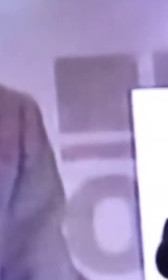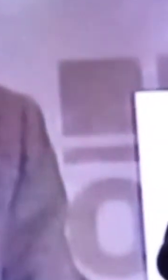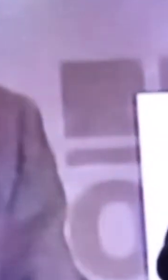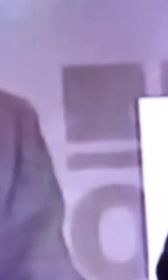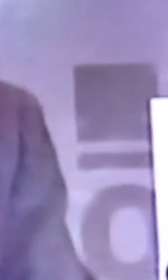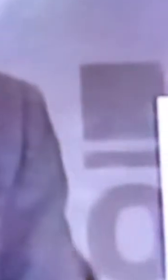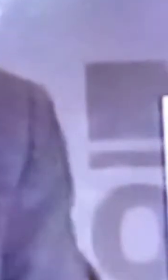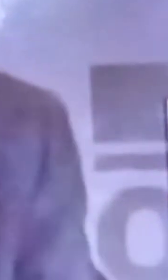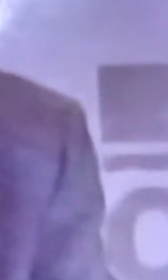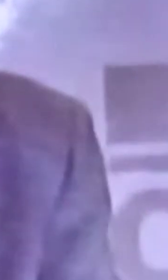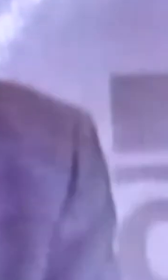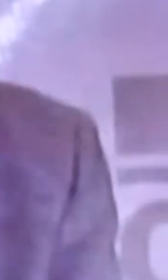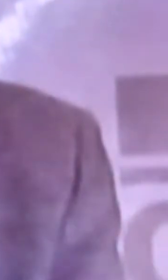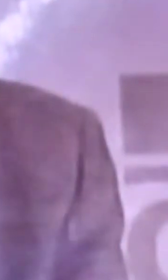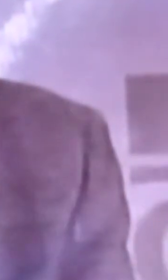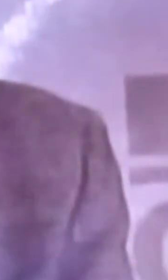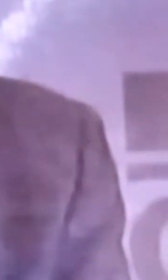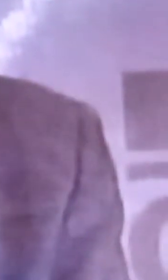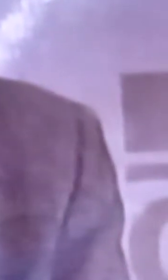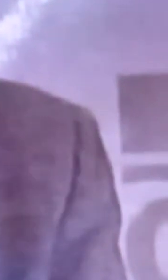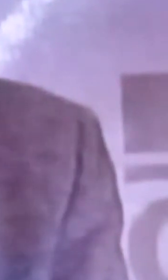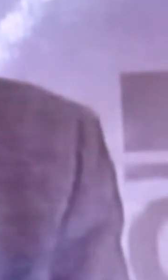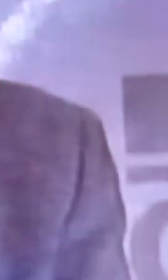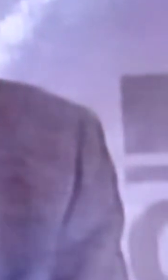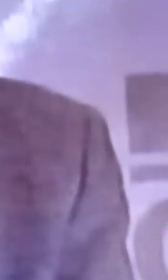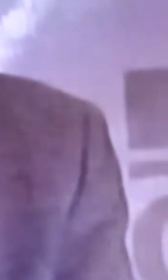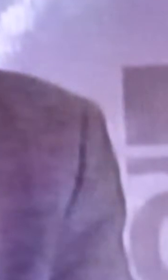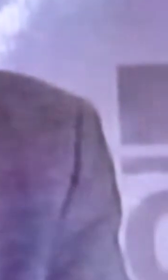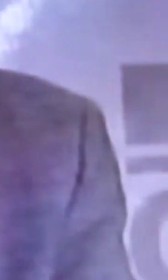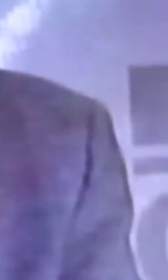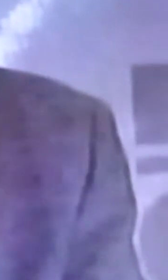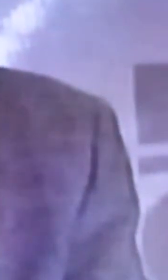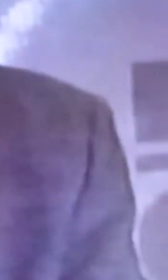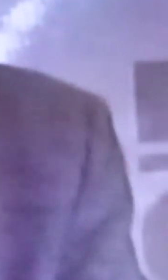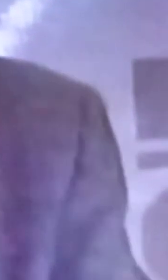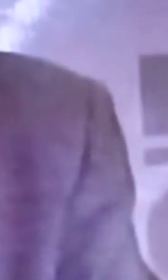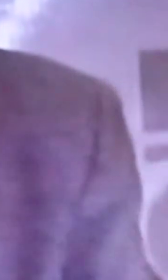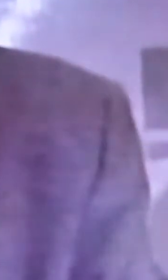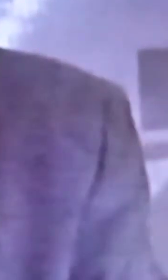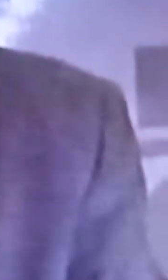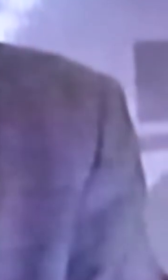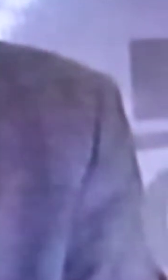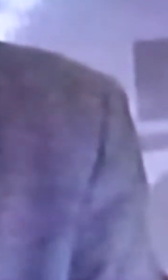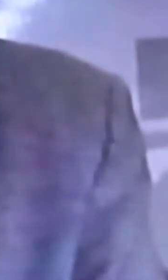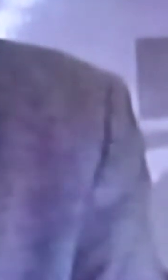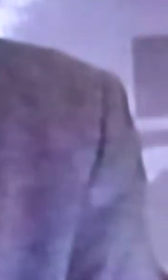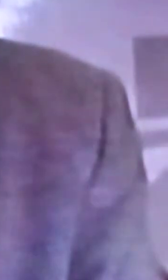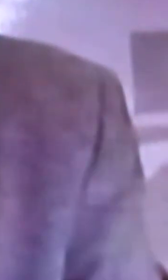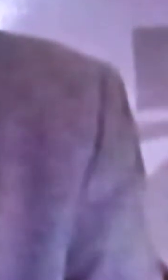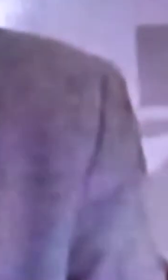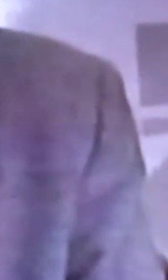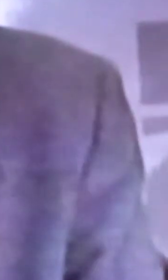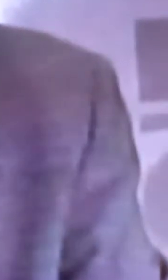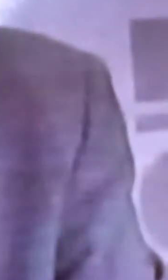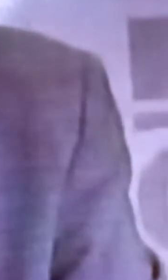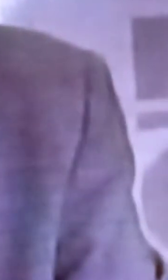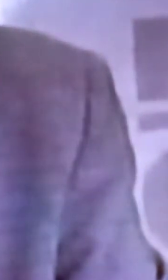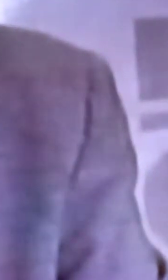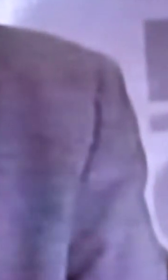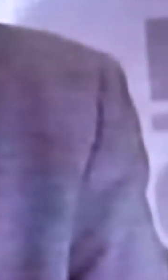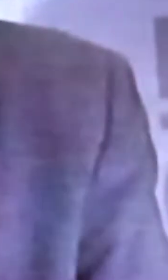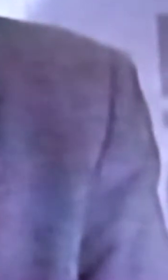desarrollo de la elección, que podamos cerrar las campañas en un ambiente de serenidad. Ese